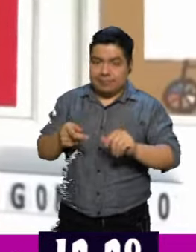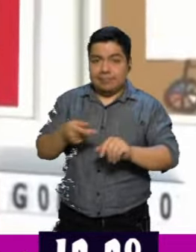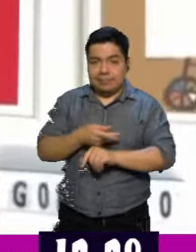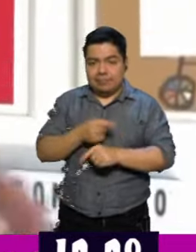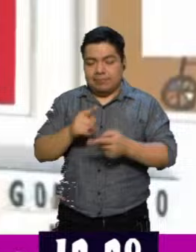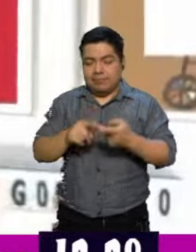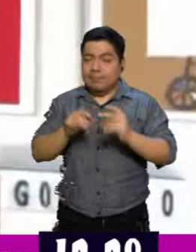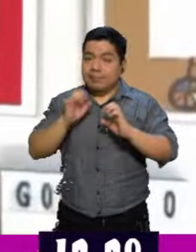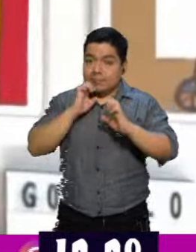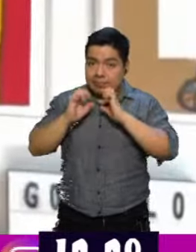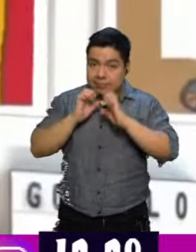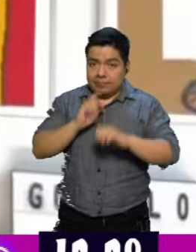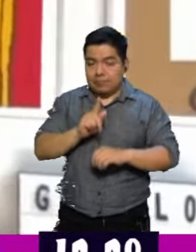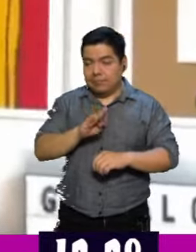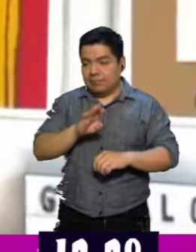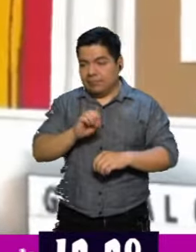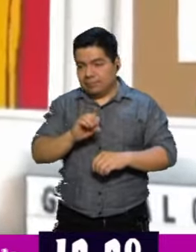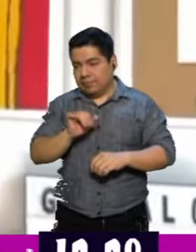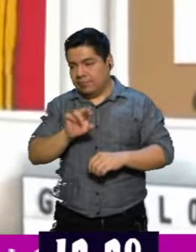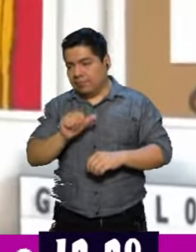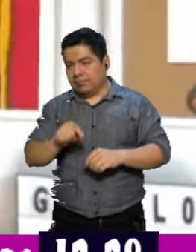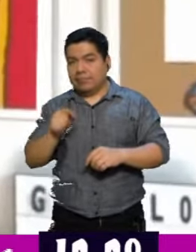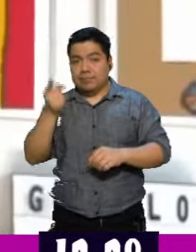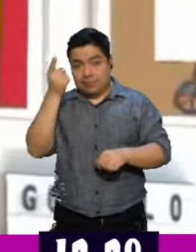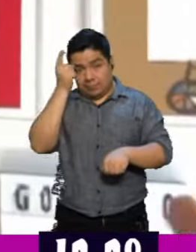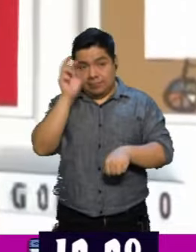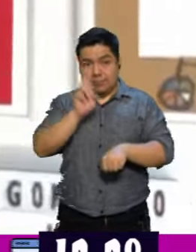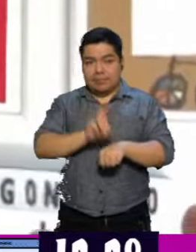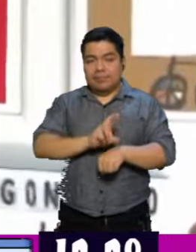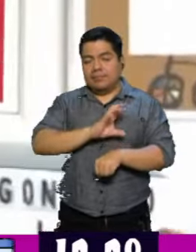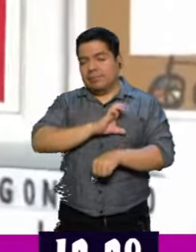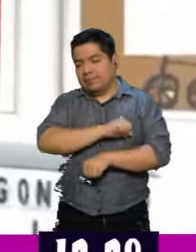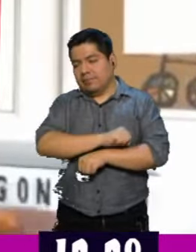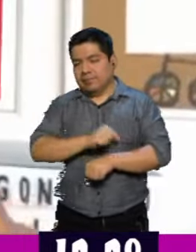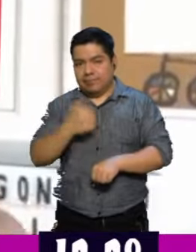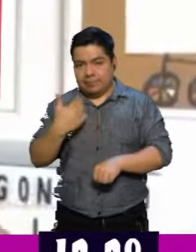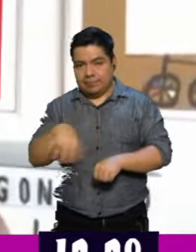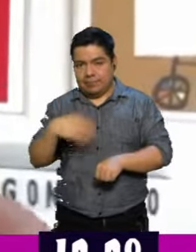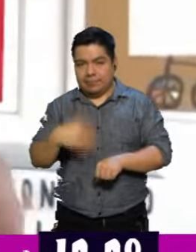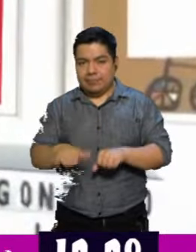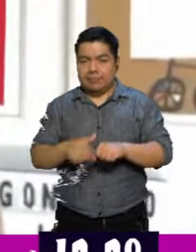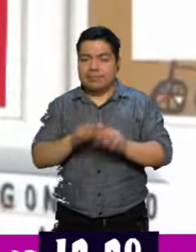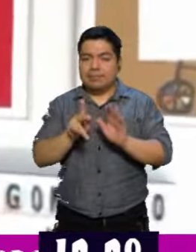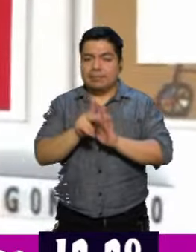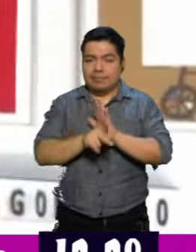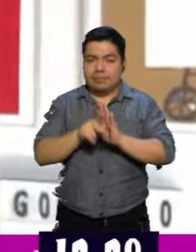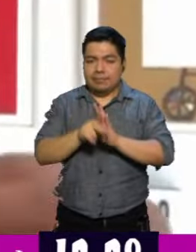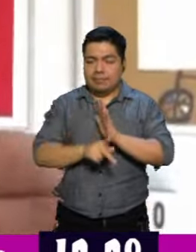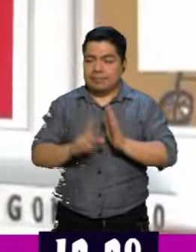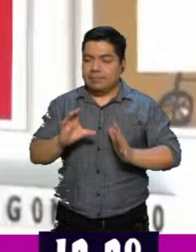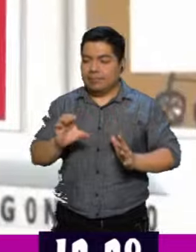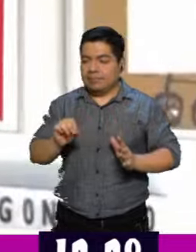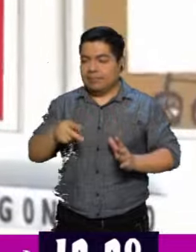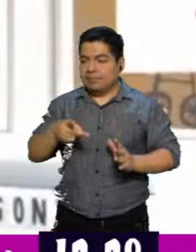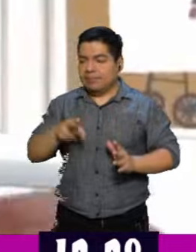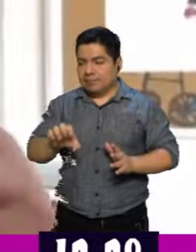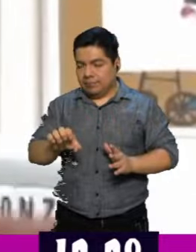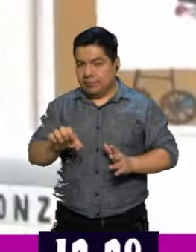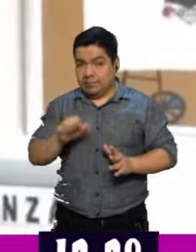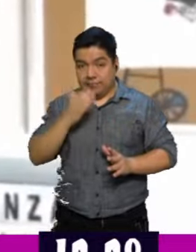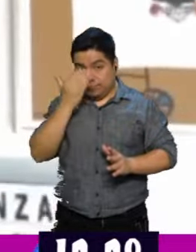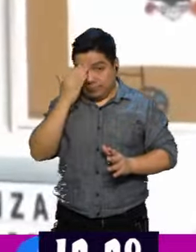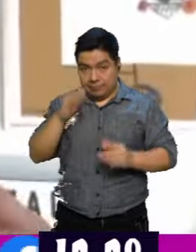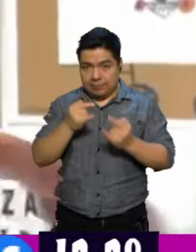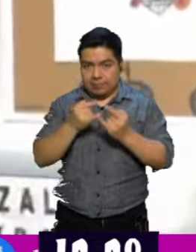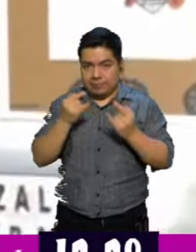tener entrevistas con Pablo Larraín, por ejemplo, uno de mis directores favoritos que está nominado por la película El Conde, que si no la han visto, esta